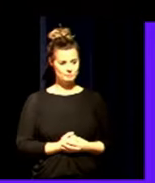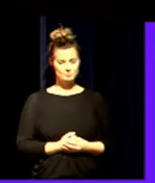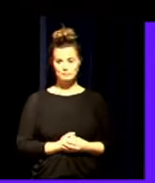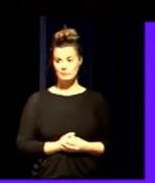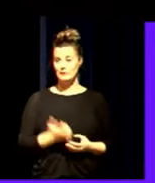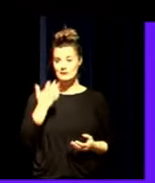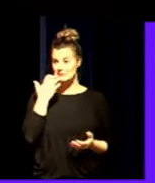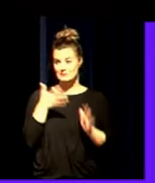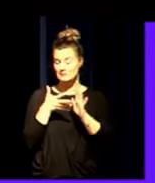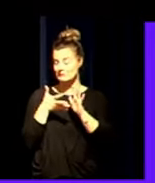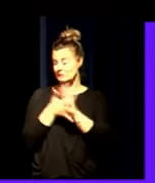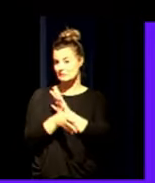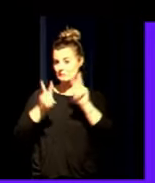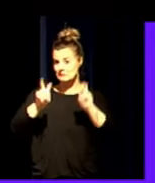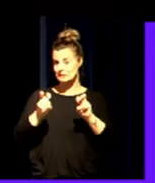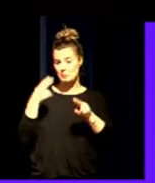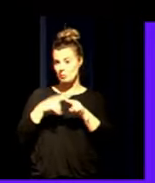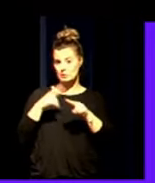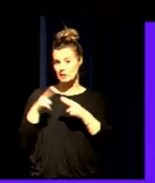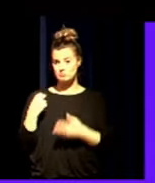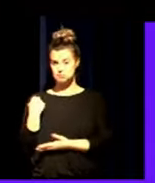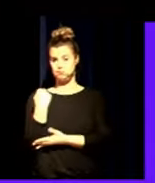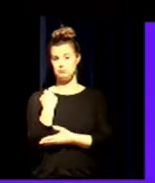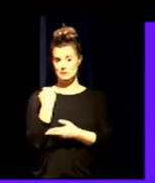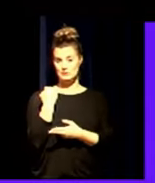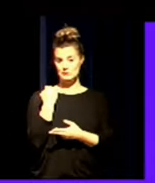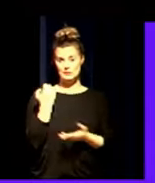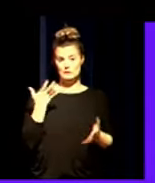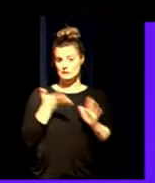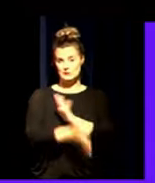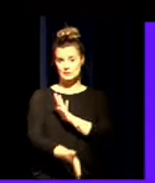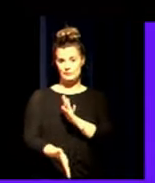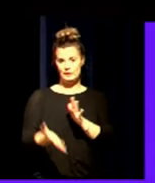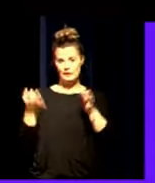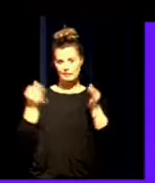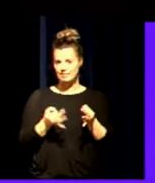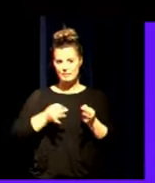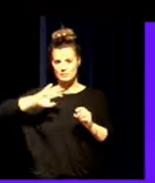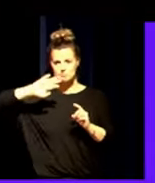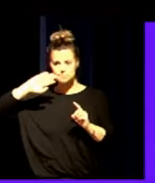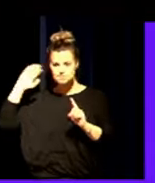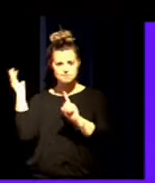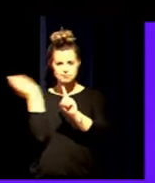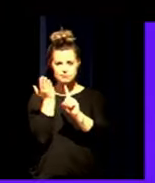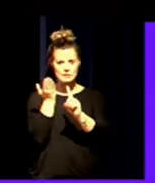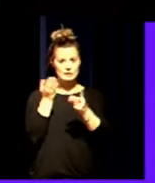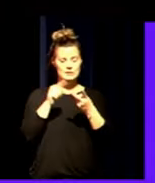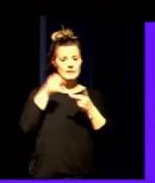Y si es una apuesta política, significa que tiene que tener impacto. En los planes de